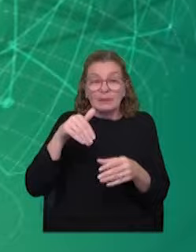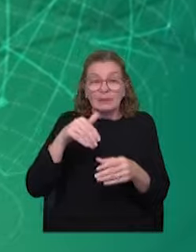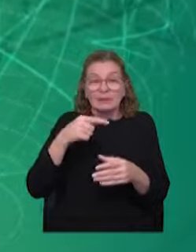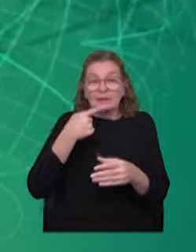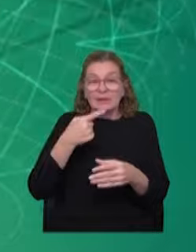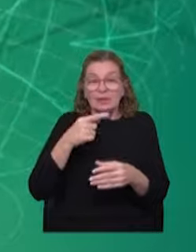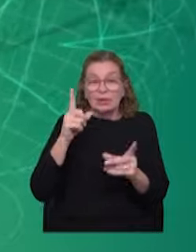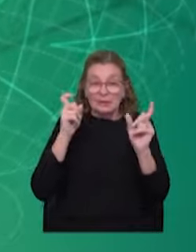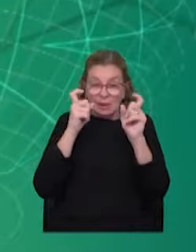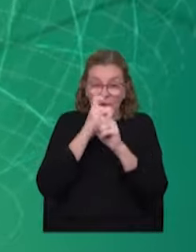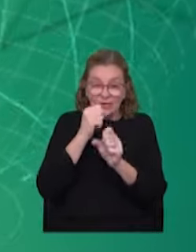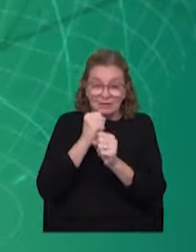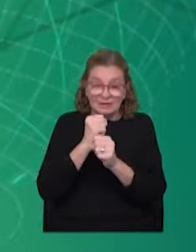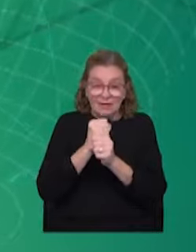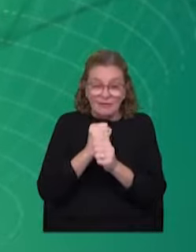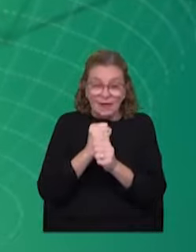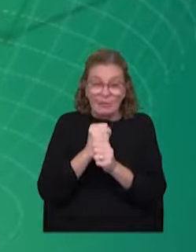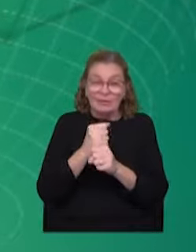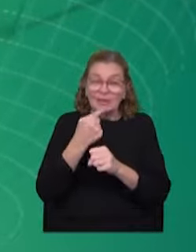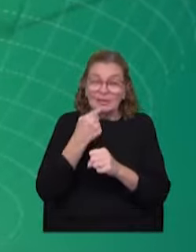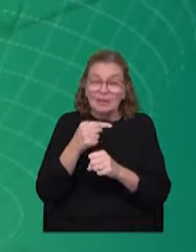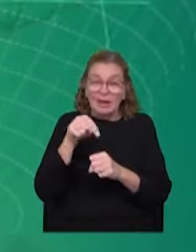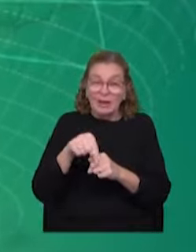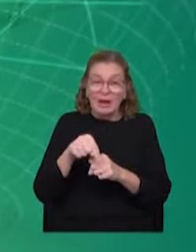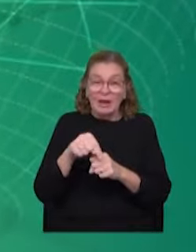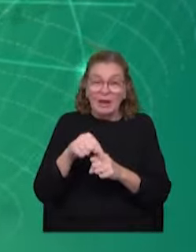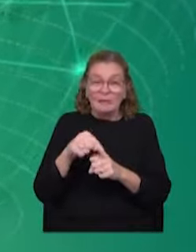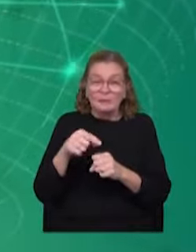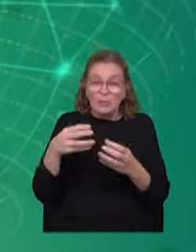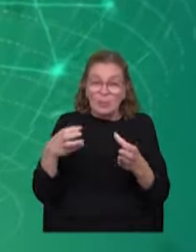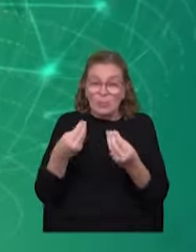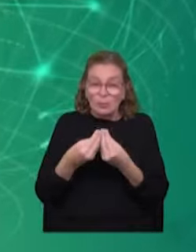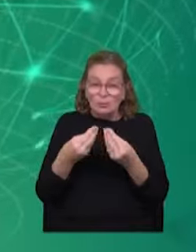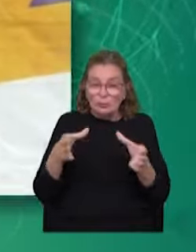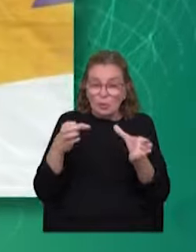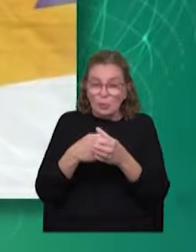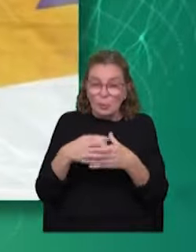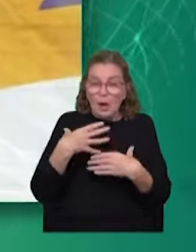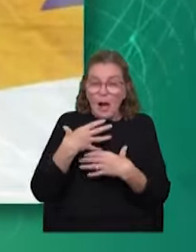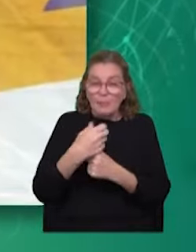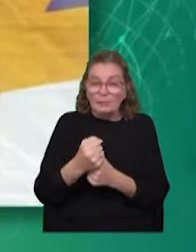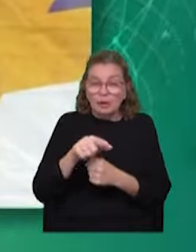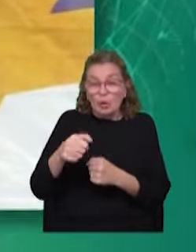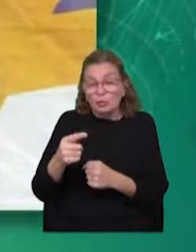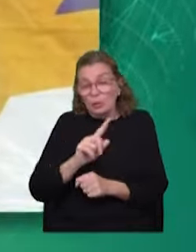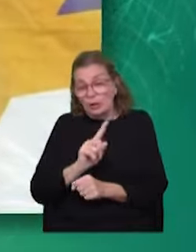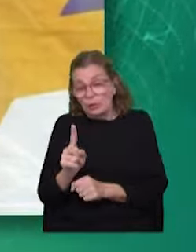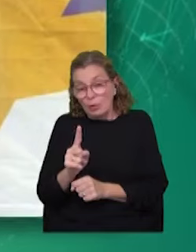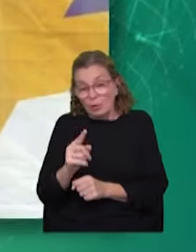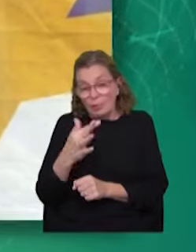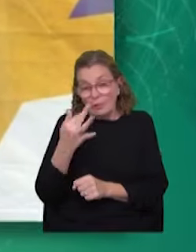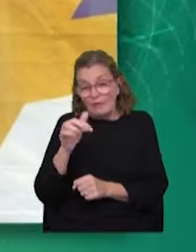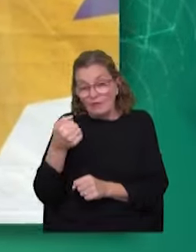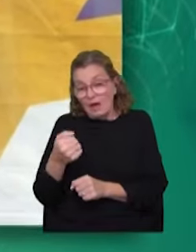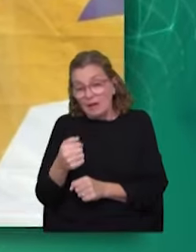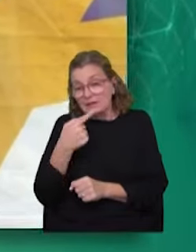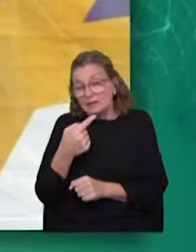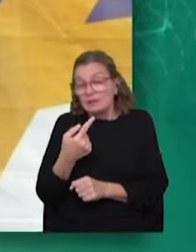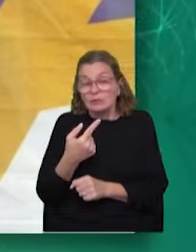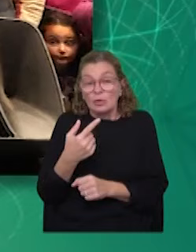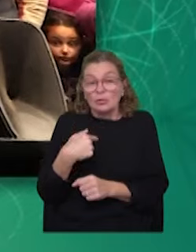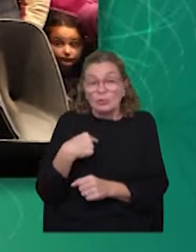ent tacuarembó el trabajo militante y sostuvo que en nuestra candidatura hay grupos que han apoyado esta propuesta y otros que no como en el fa aún así estoy